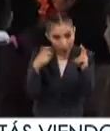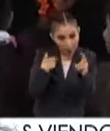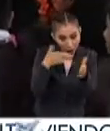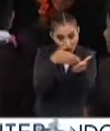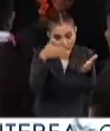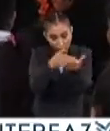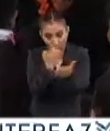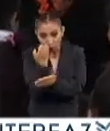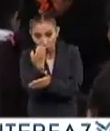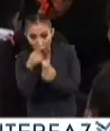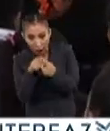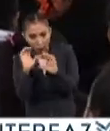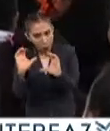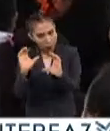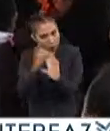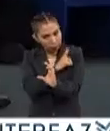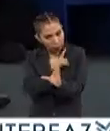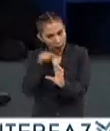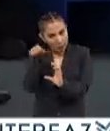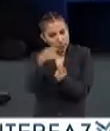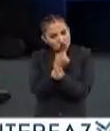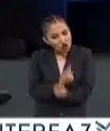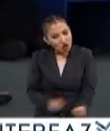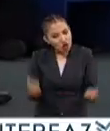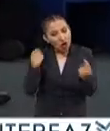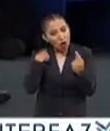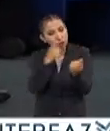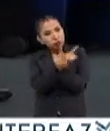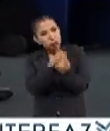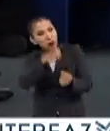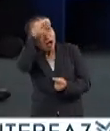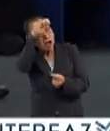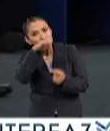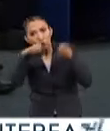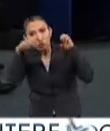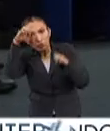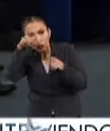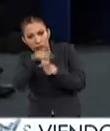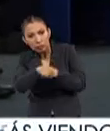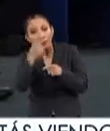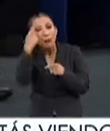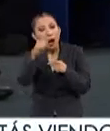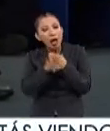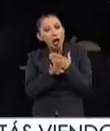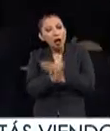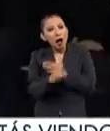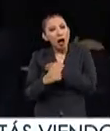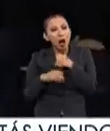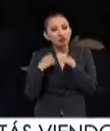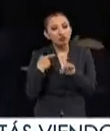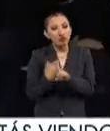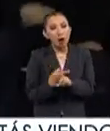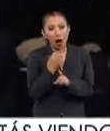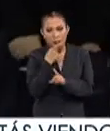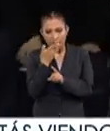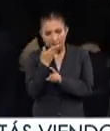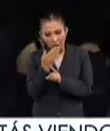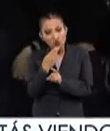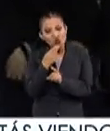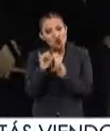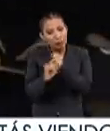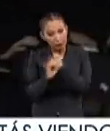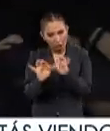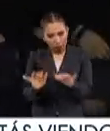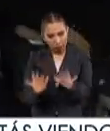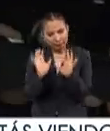acoso escolar, el cuidado que deben tener los infantes al interactuar con personas adultas con el fin de prevenir abusos, y les habló del buen uso de